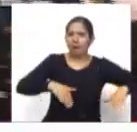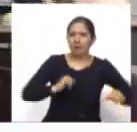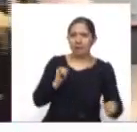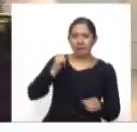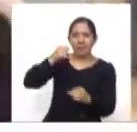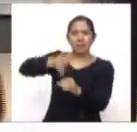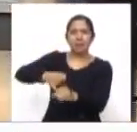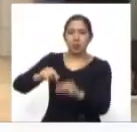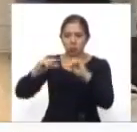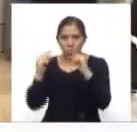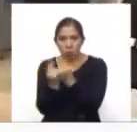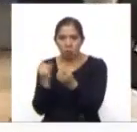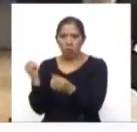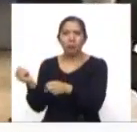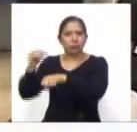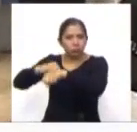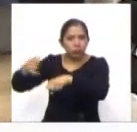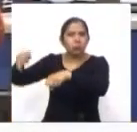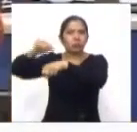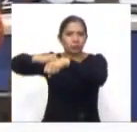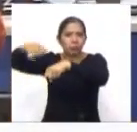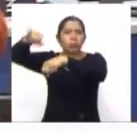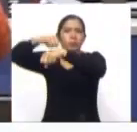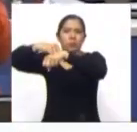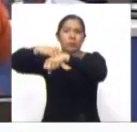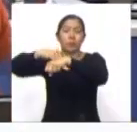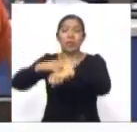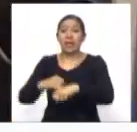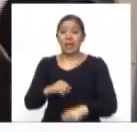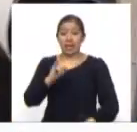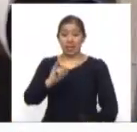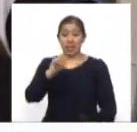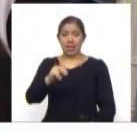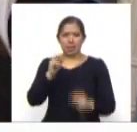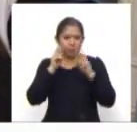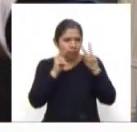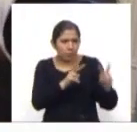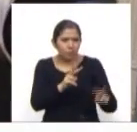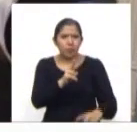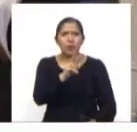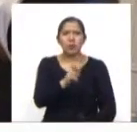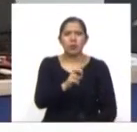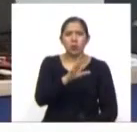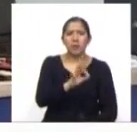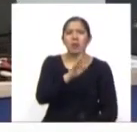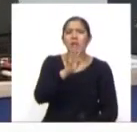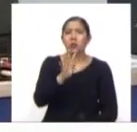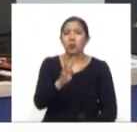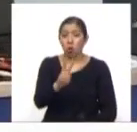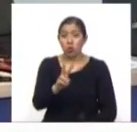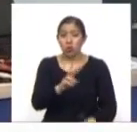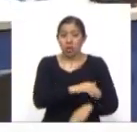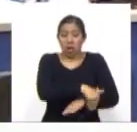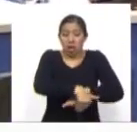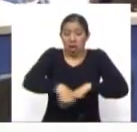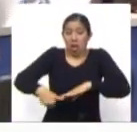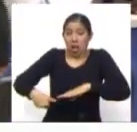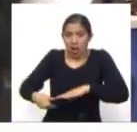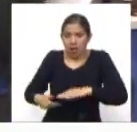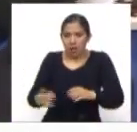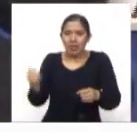de Contribuyentes. En el periodo señalado, la entidad detectó 292 contribuyentes que estaban encubiertos en el régimen